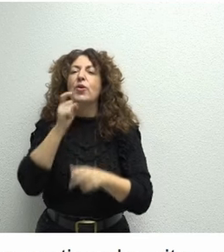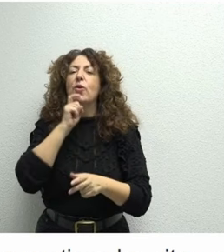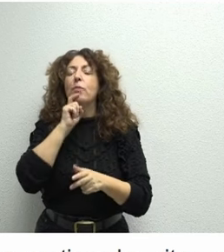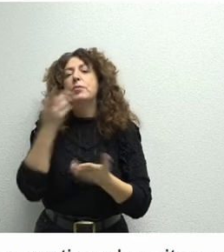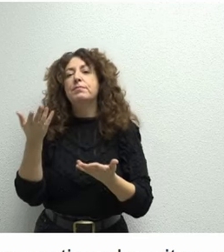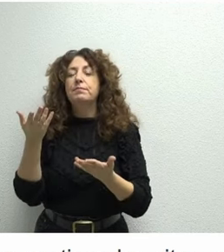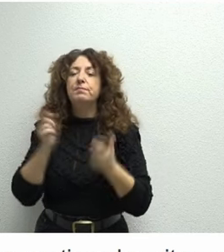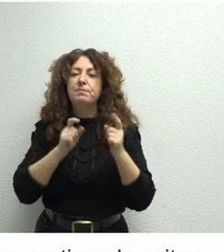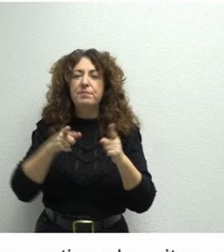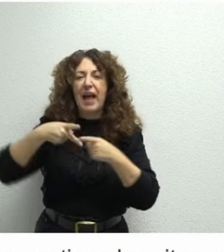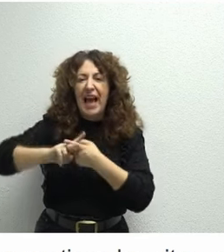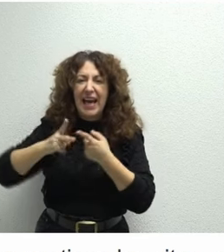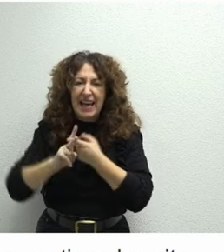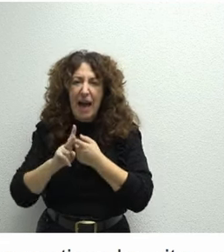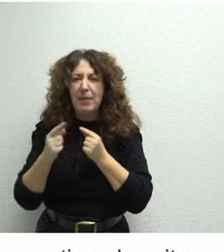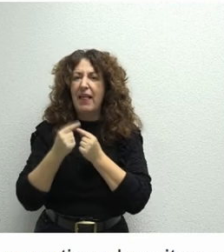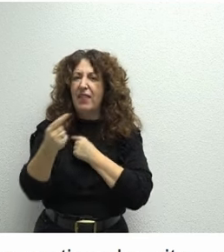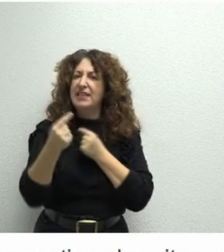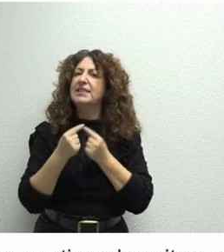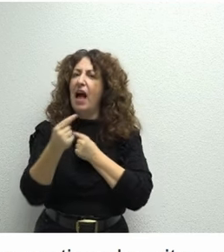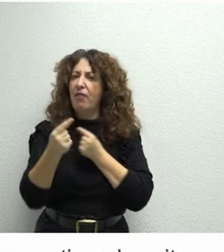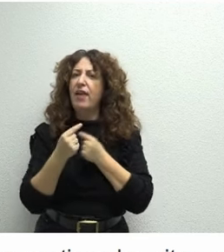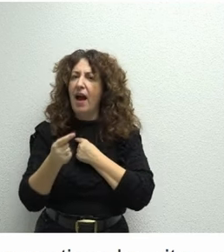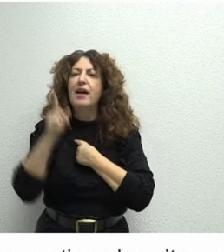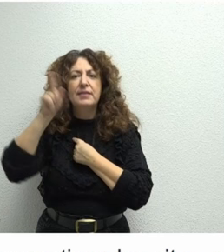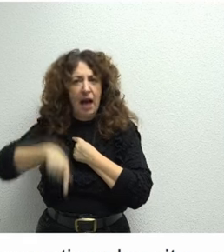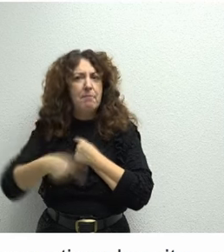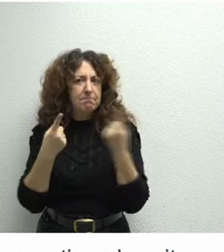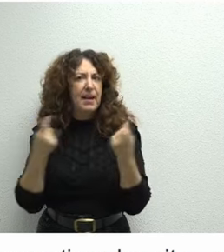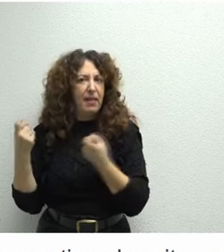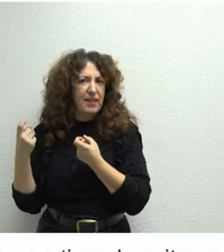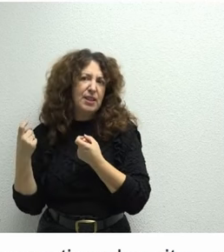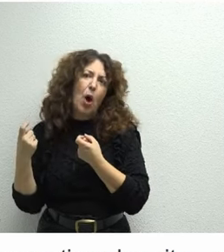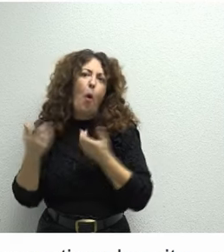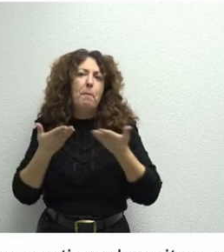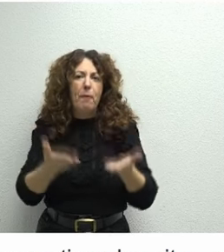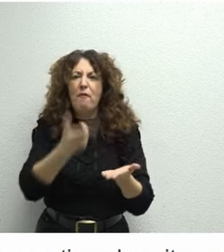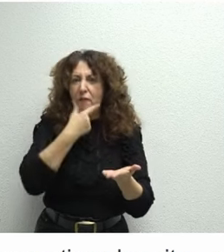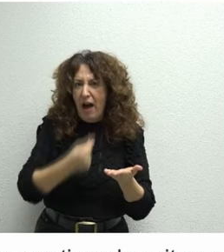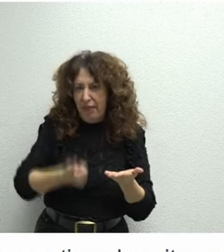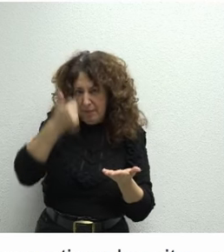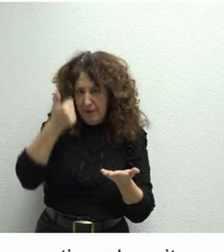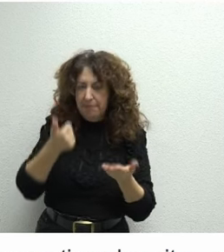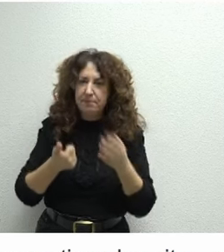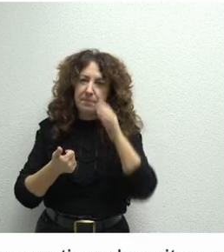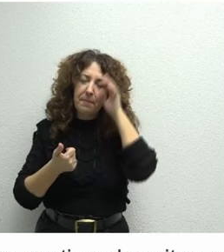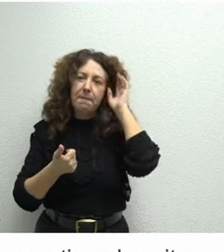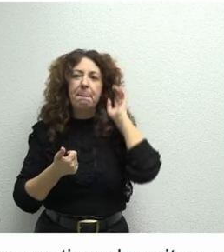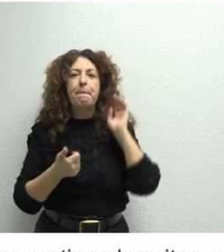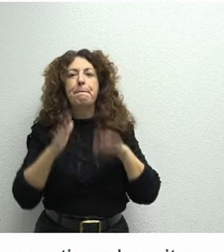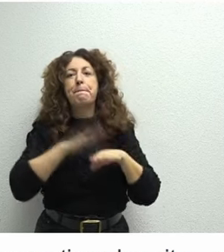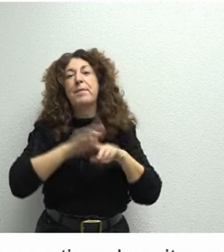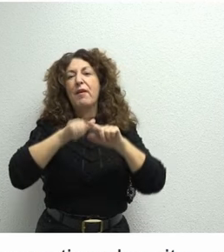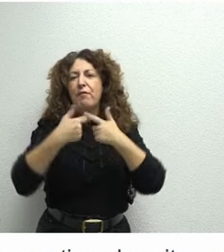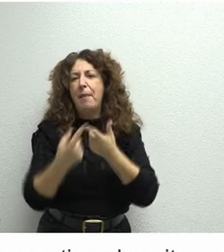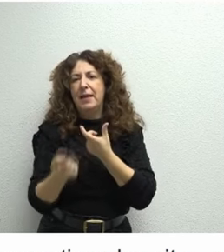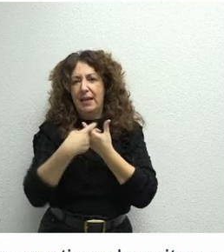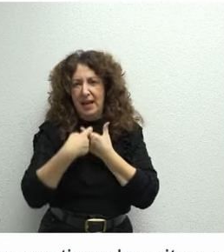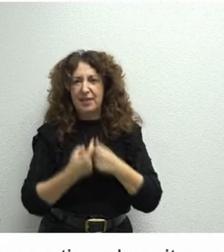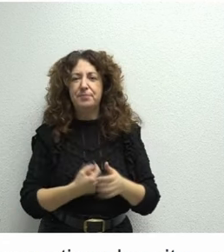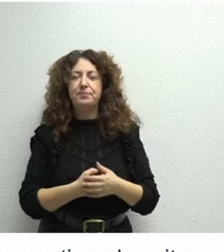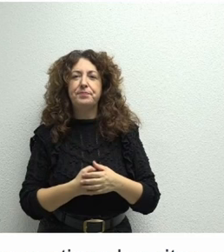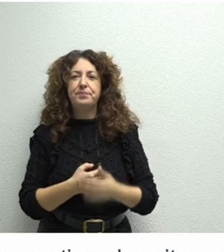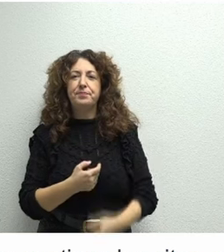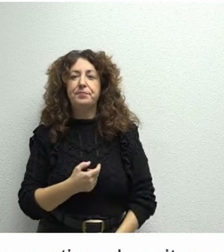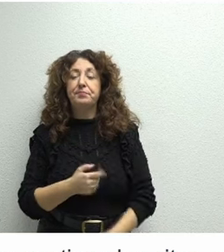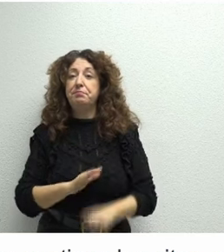atención Pues a distancia que a veces también en algunos casos facilitan el acceso y la participación de las familias no